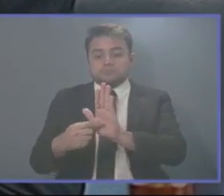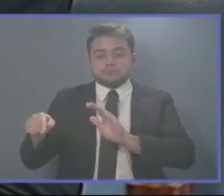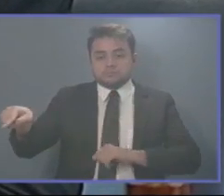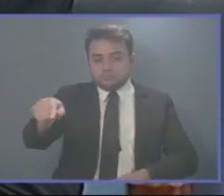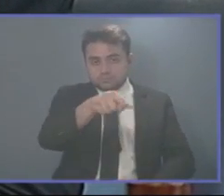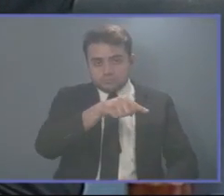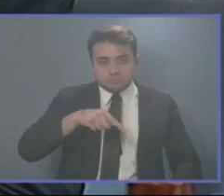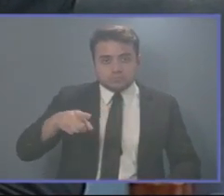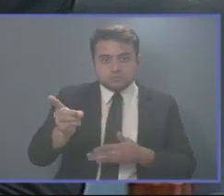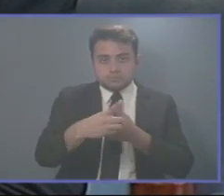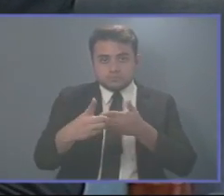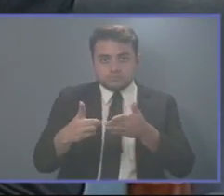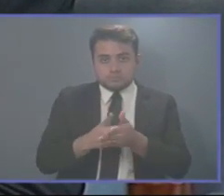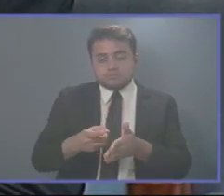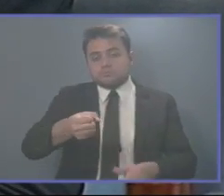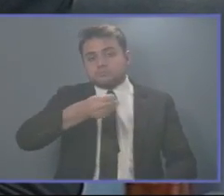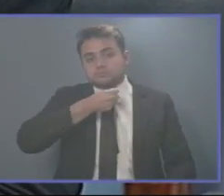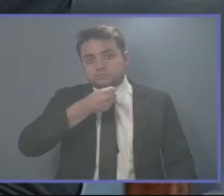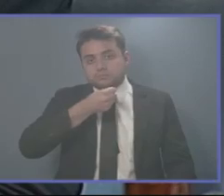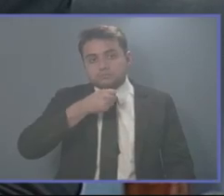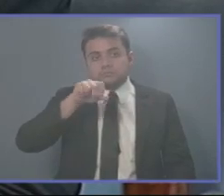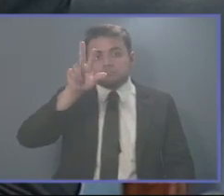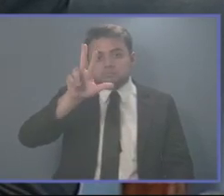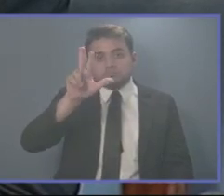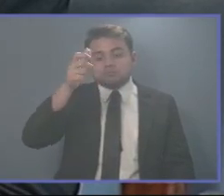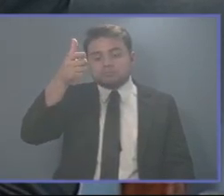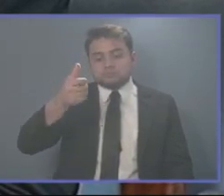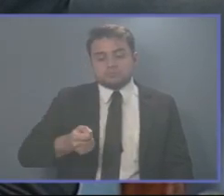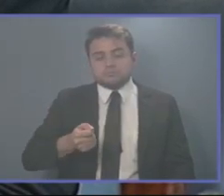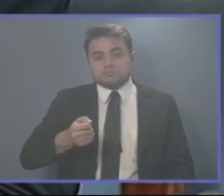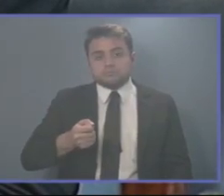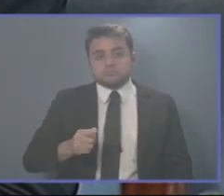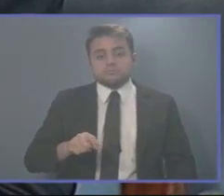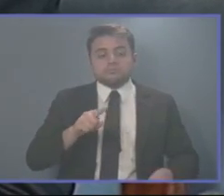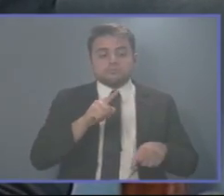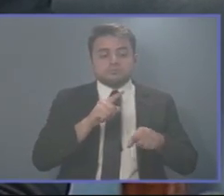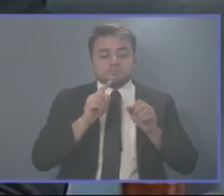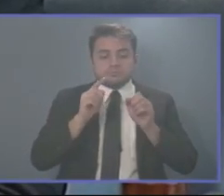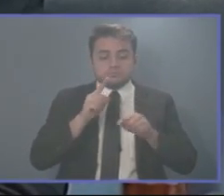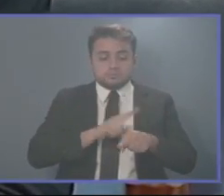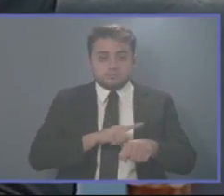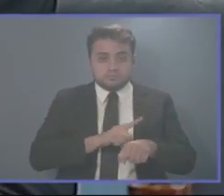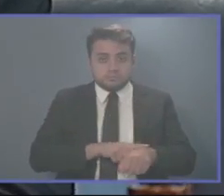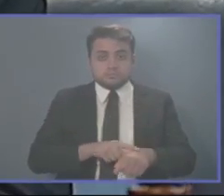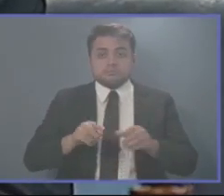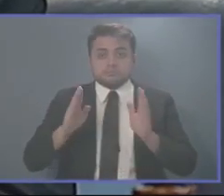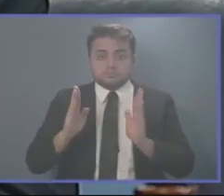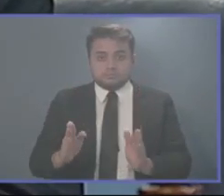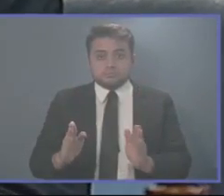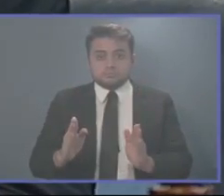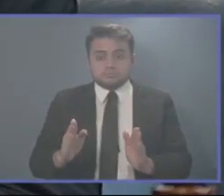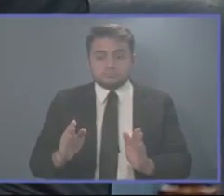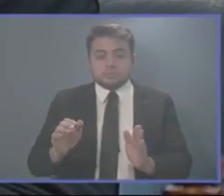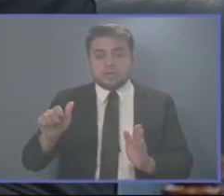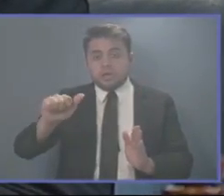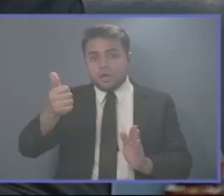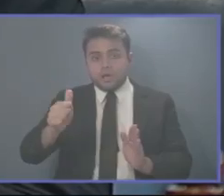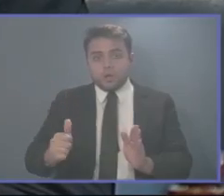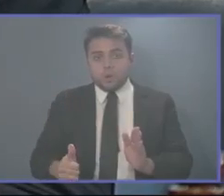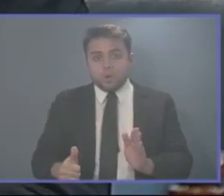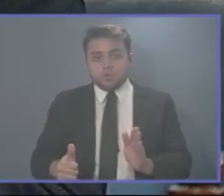informe trimestral de trabajo en el periodo comprendido de agosto a octubre del